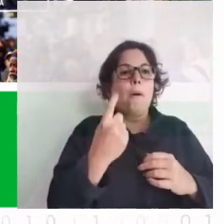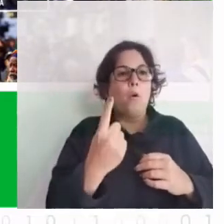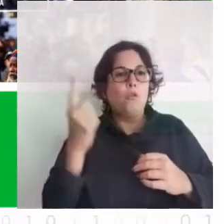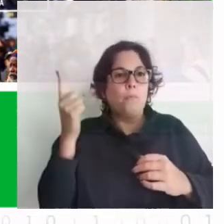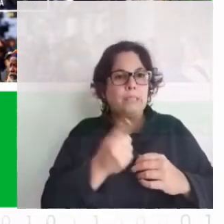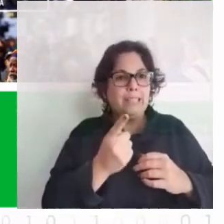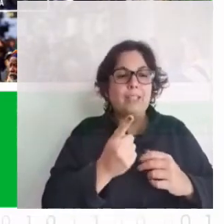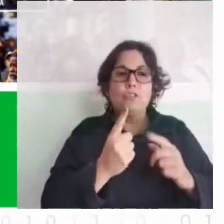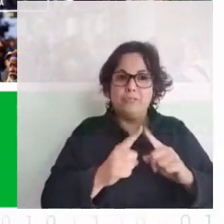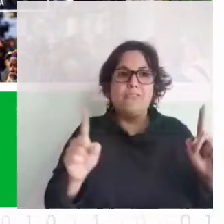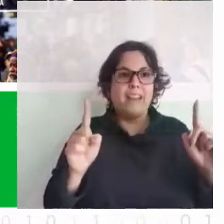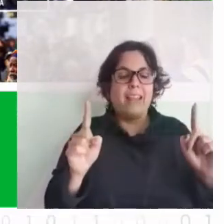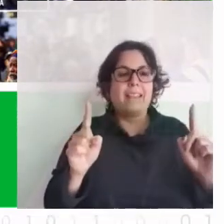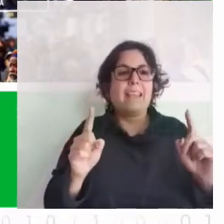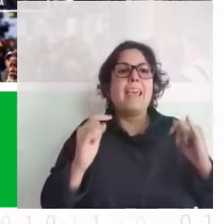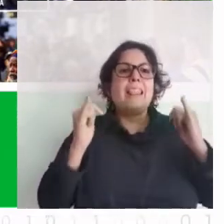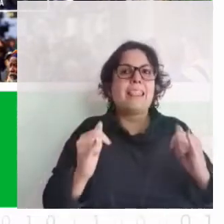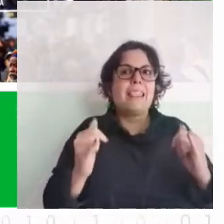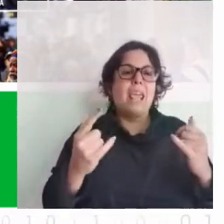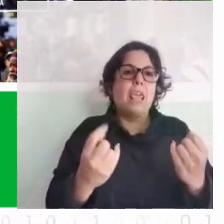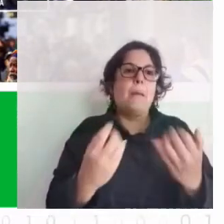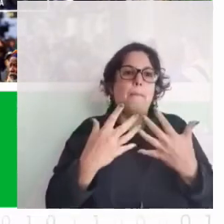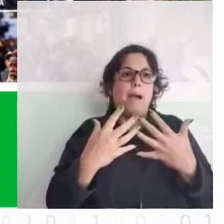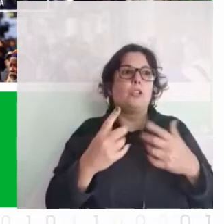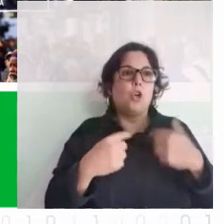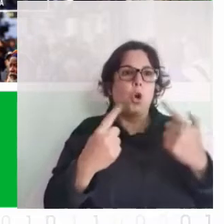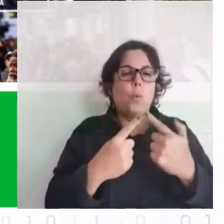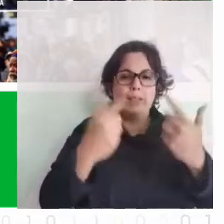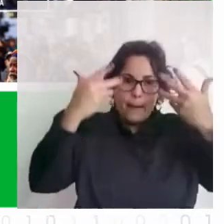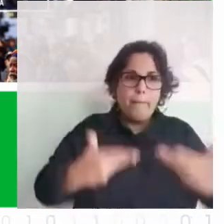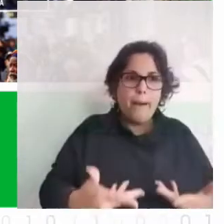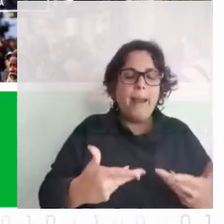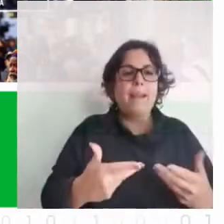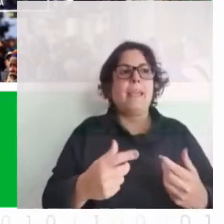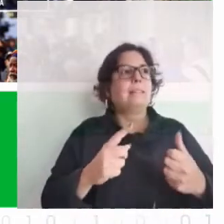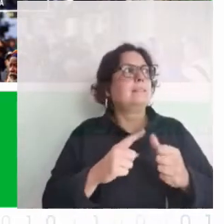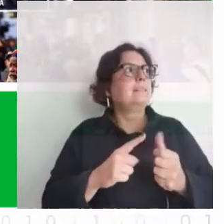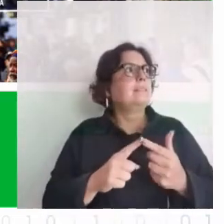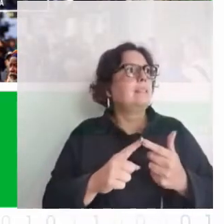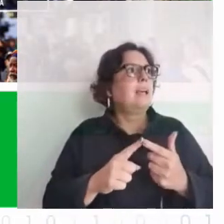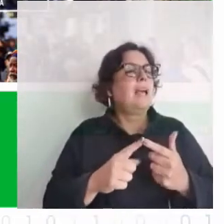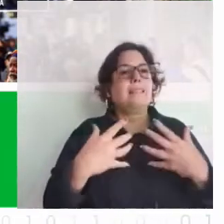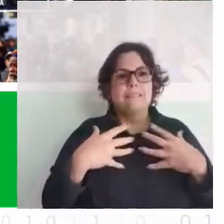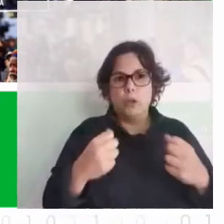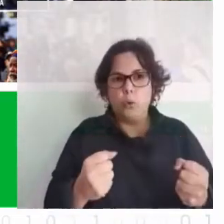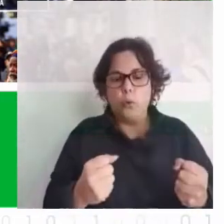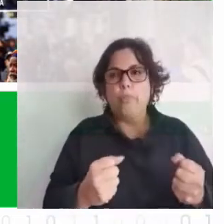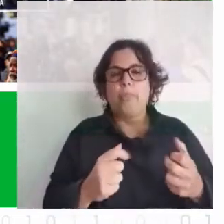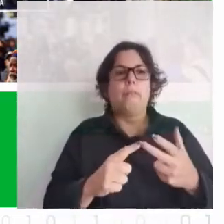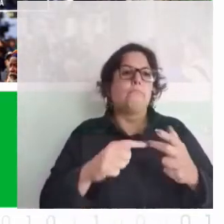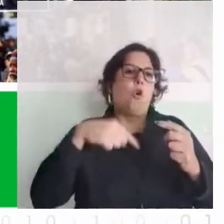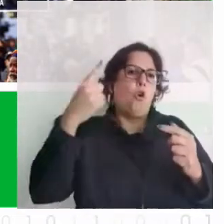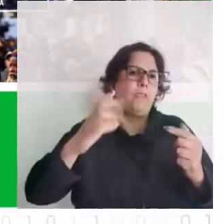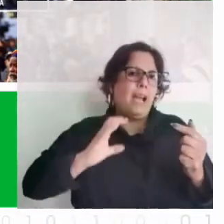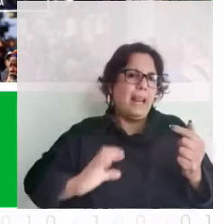0,1% que es diferente tiene un gran impacto en nuestra apariencia, en nuestra salud y en otras